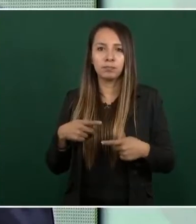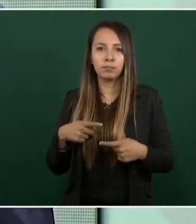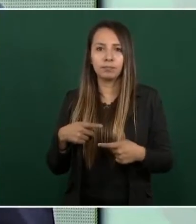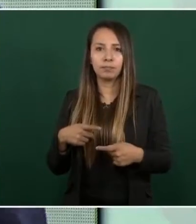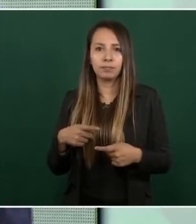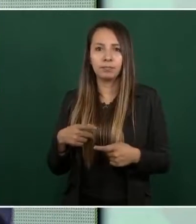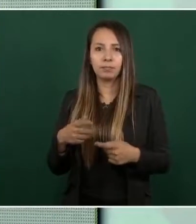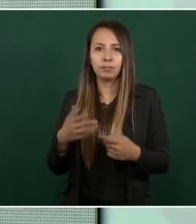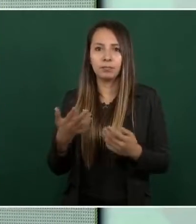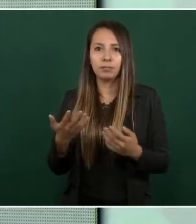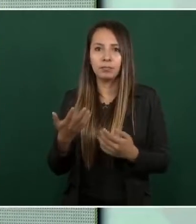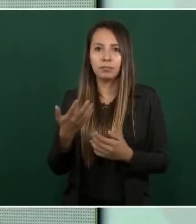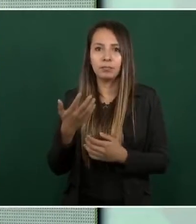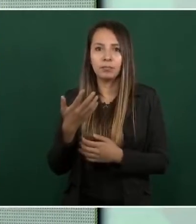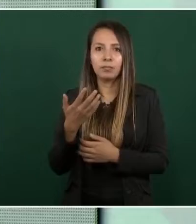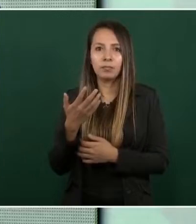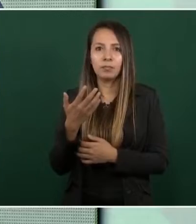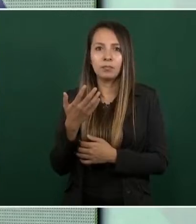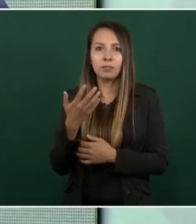y por encima